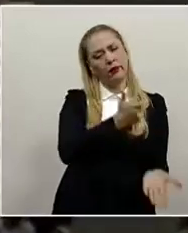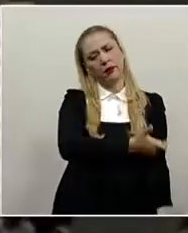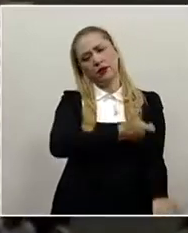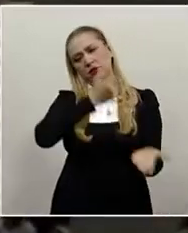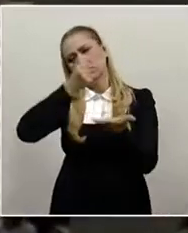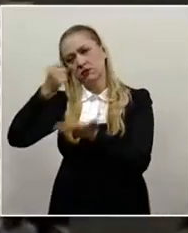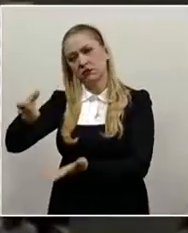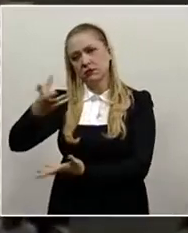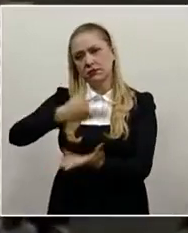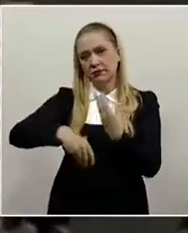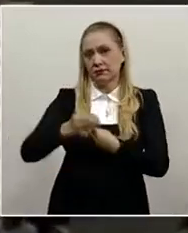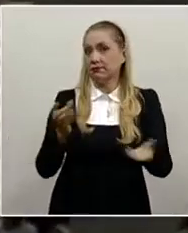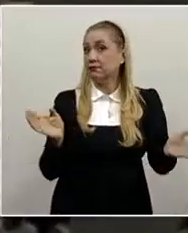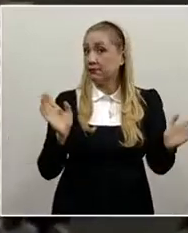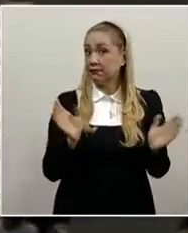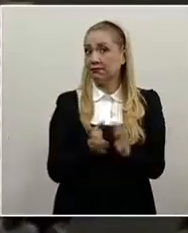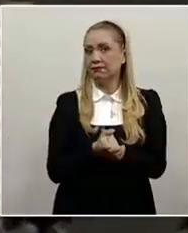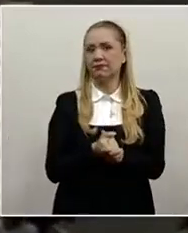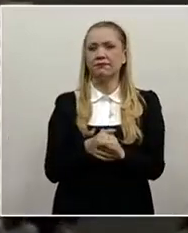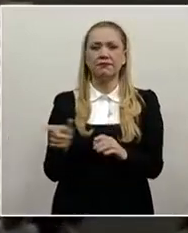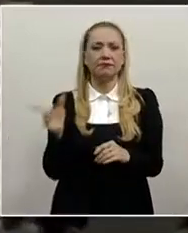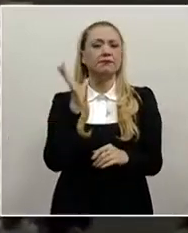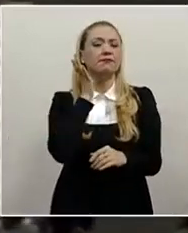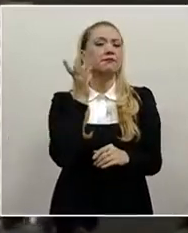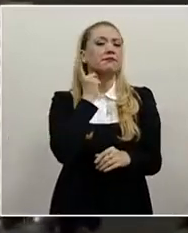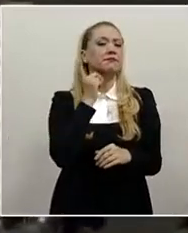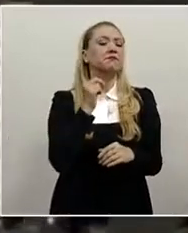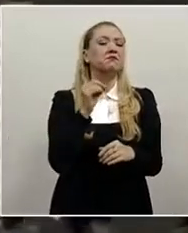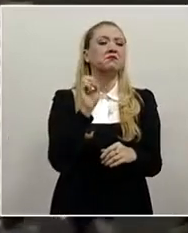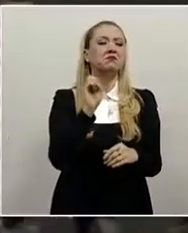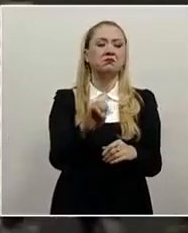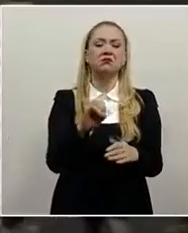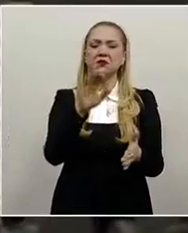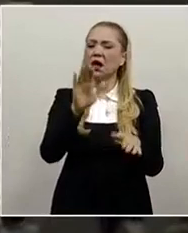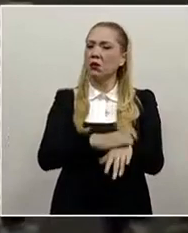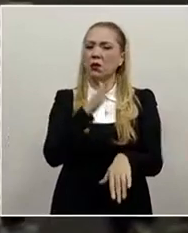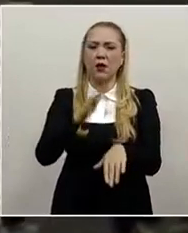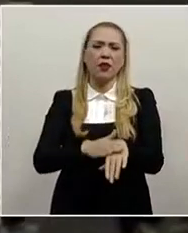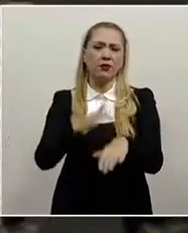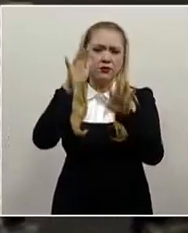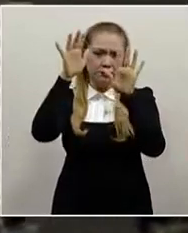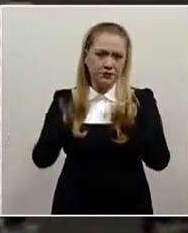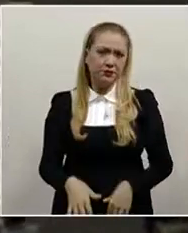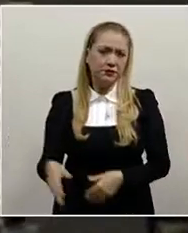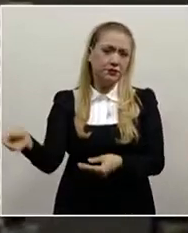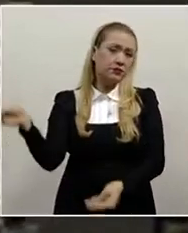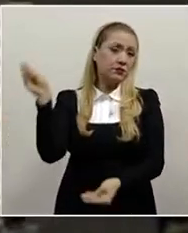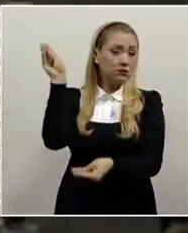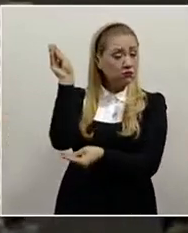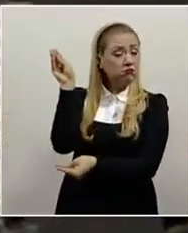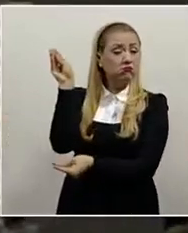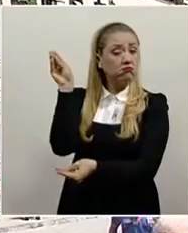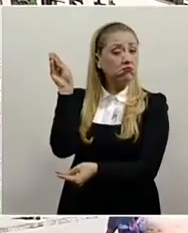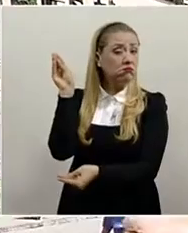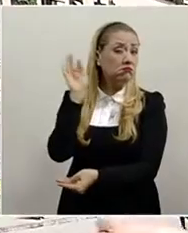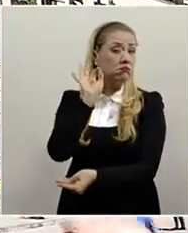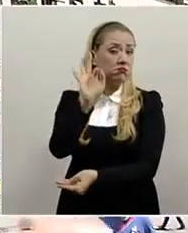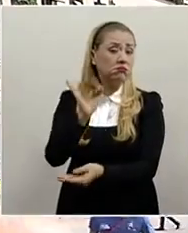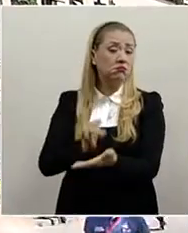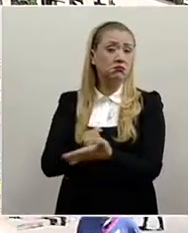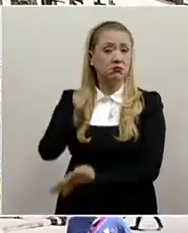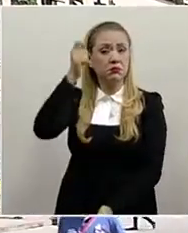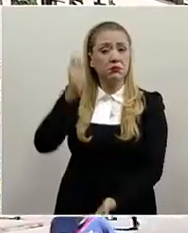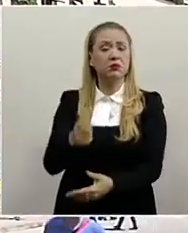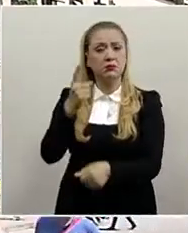el pleno de la cámara de diputados aprobó el dictamen de la comisión de presupuesto y Cuenta pública relativo al cumplimiento de la sentencia dictada